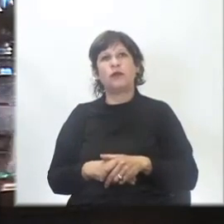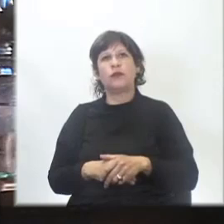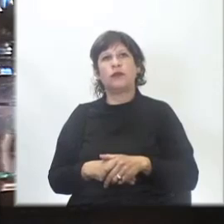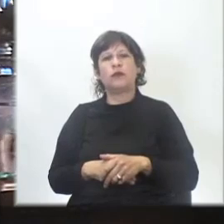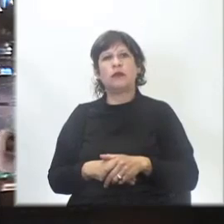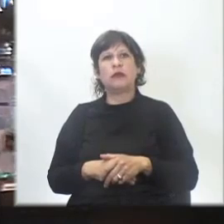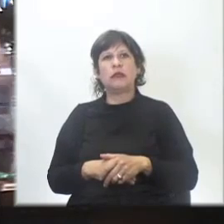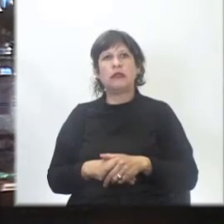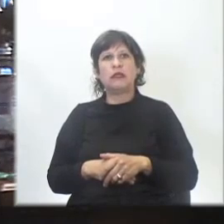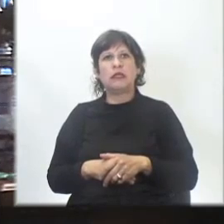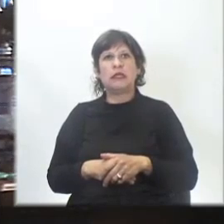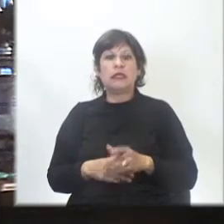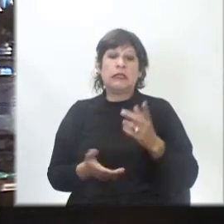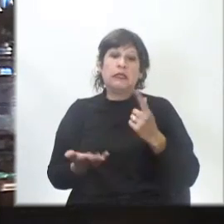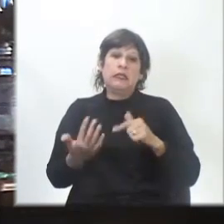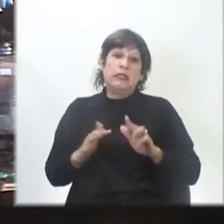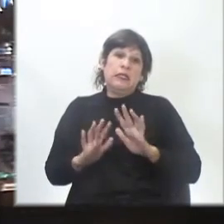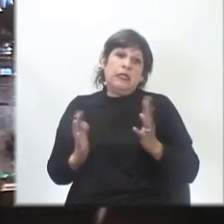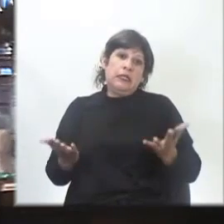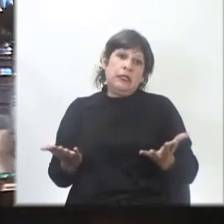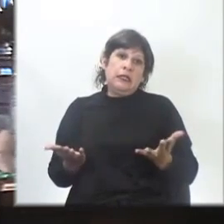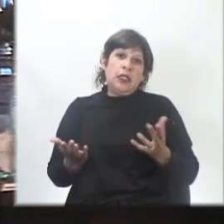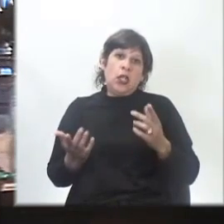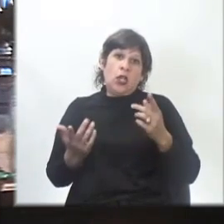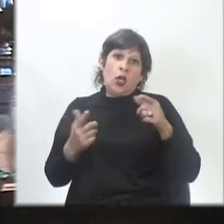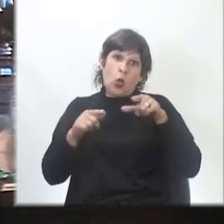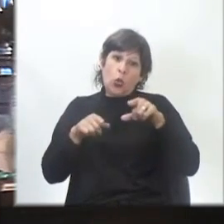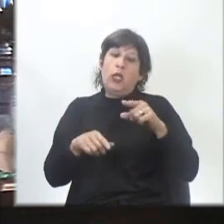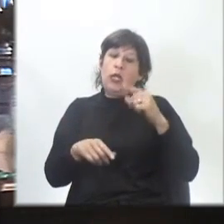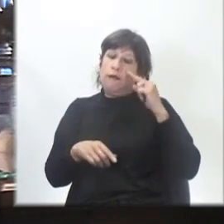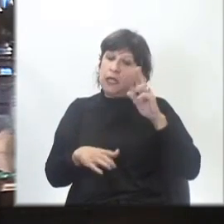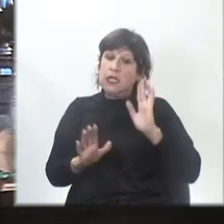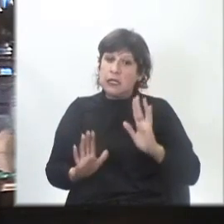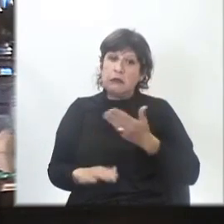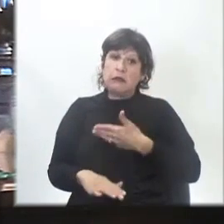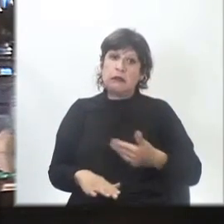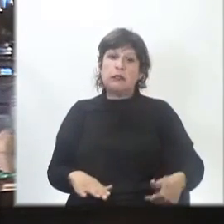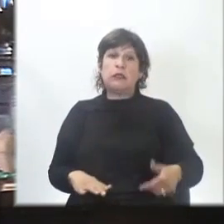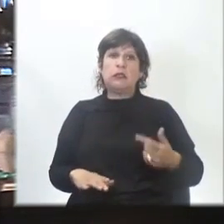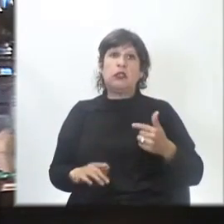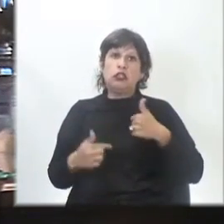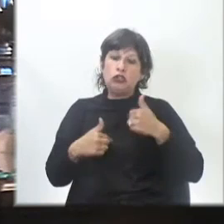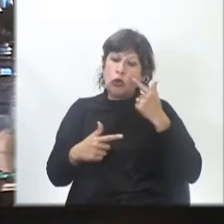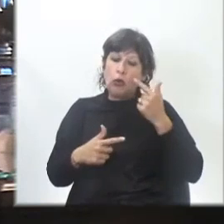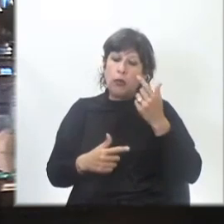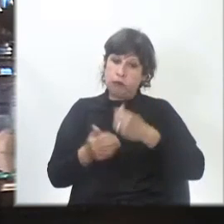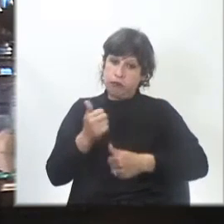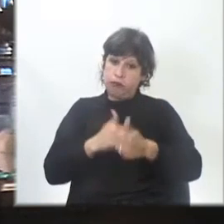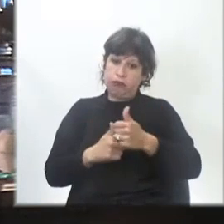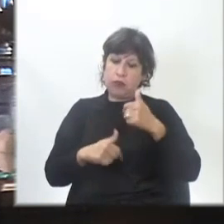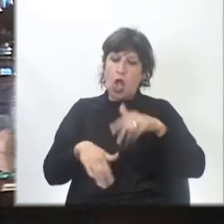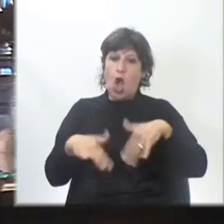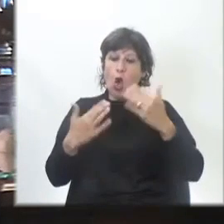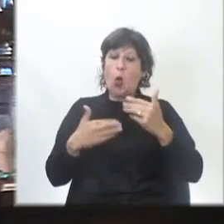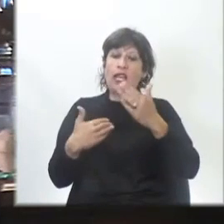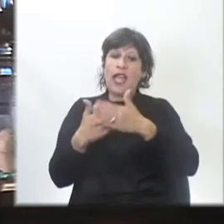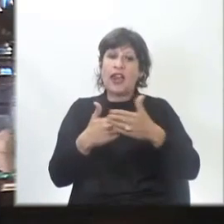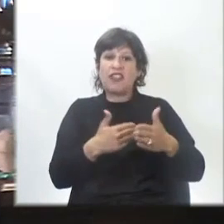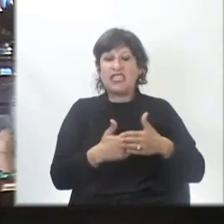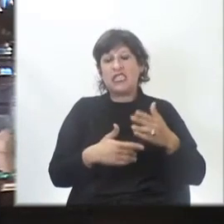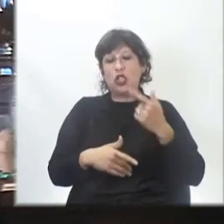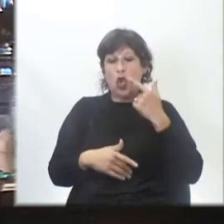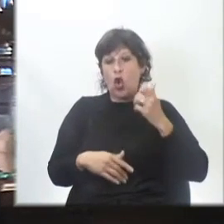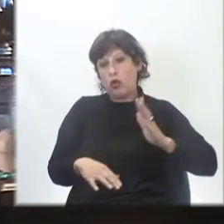Es, presidente, como que, ¿no? Usted fíjese que yo me pongo en el lugar de cualquier vecino, cualquier